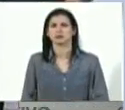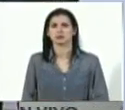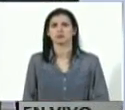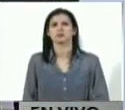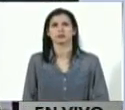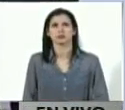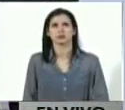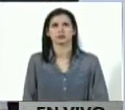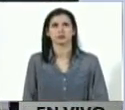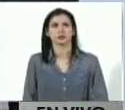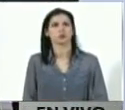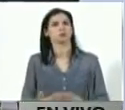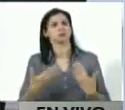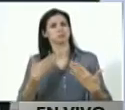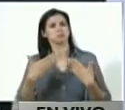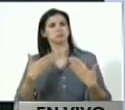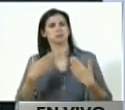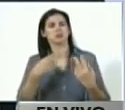De manera muy fluida,